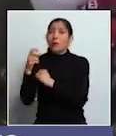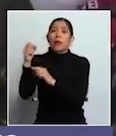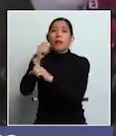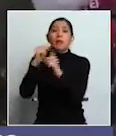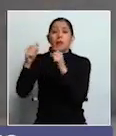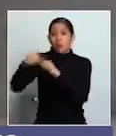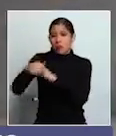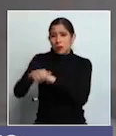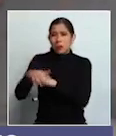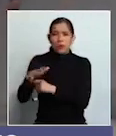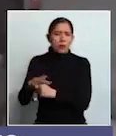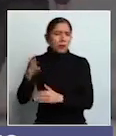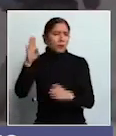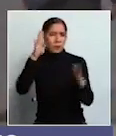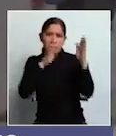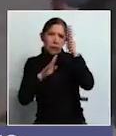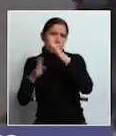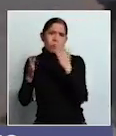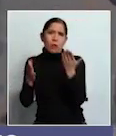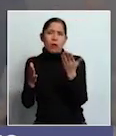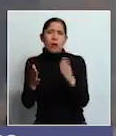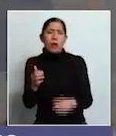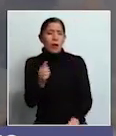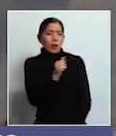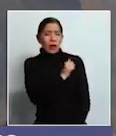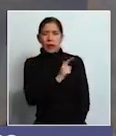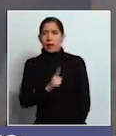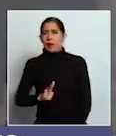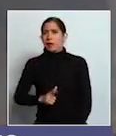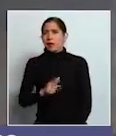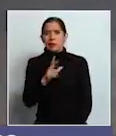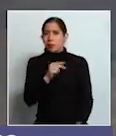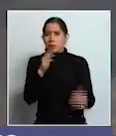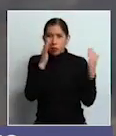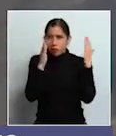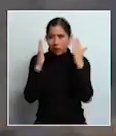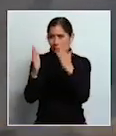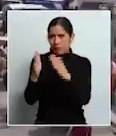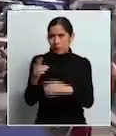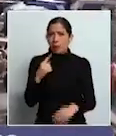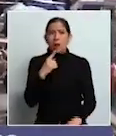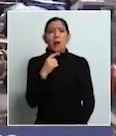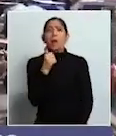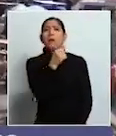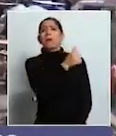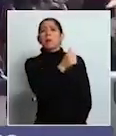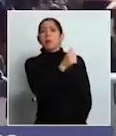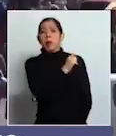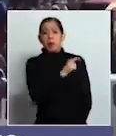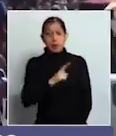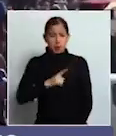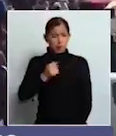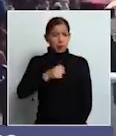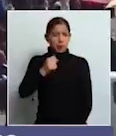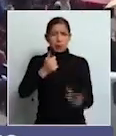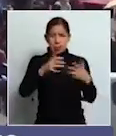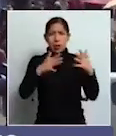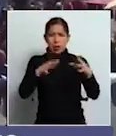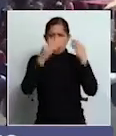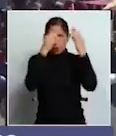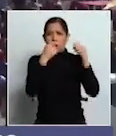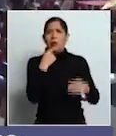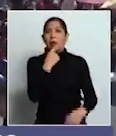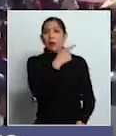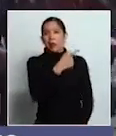pupitres. Es preocupante que nuestra alcaldesa no nos haga caso y que incluso ella diga que se está cumpliendo, que se está haciendo.